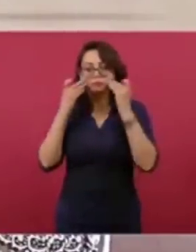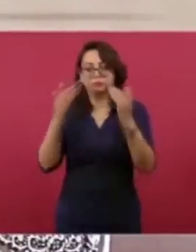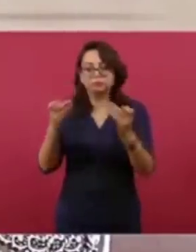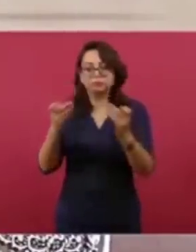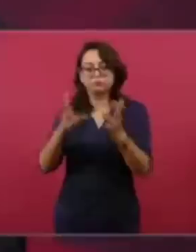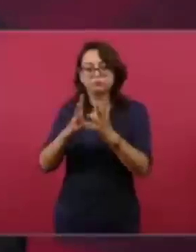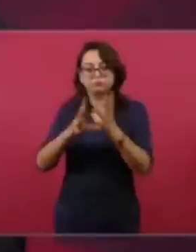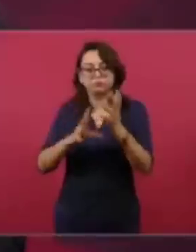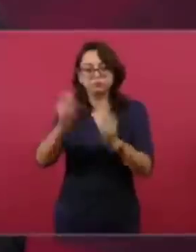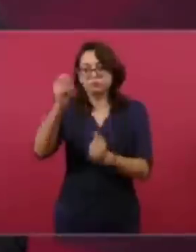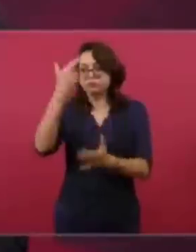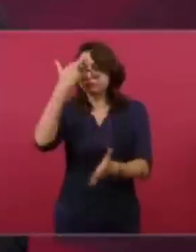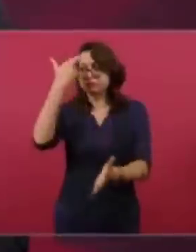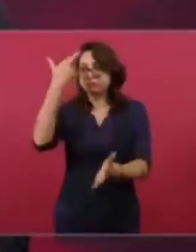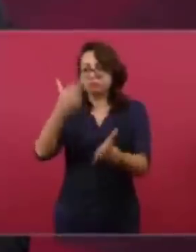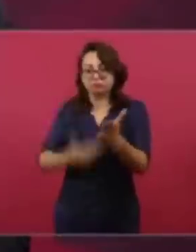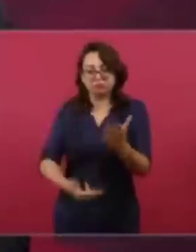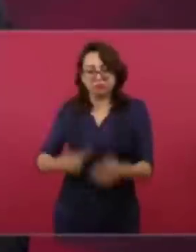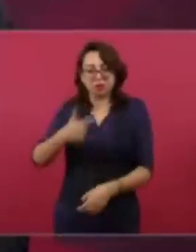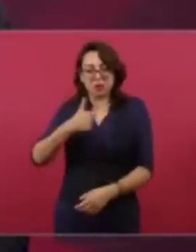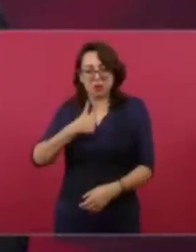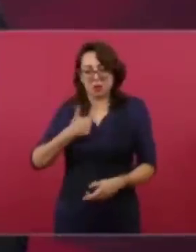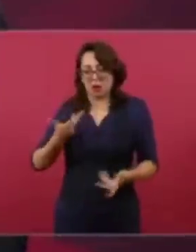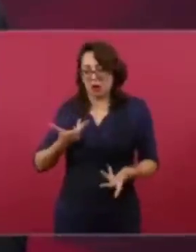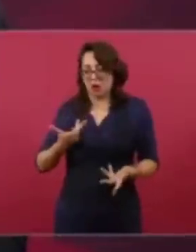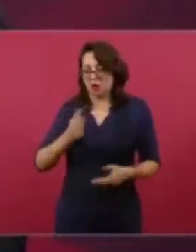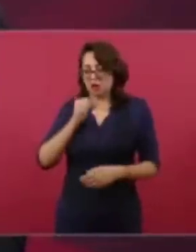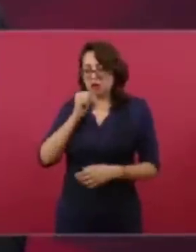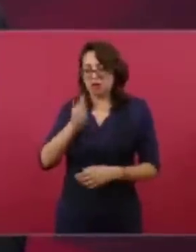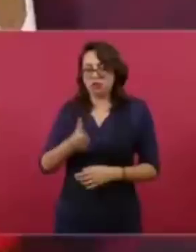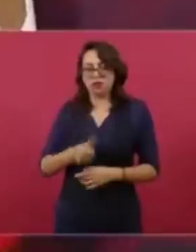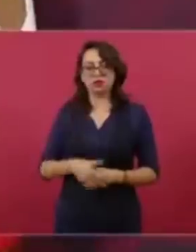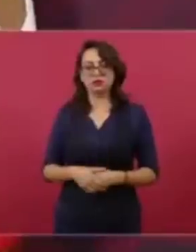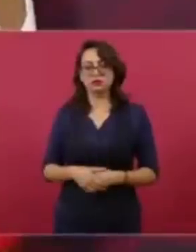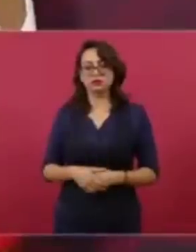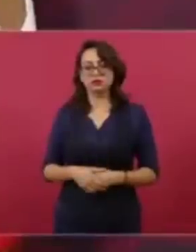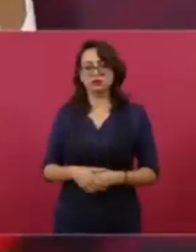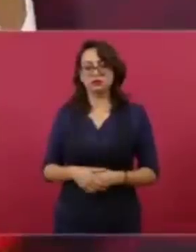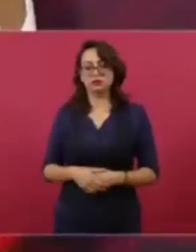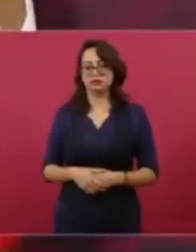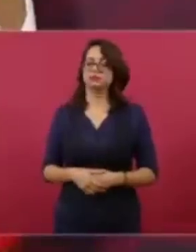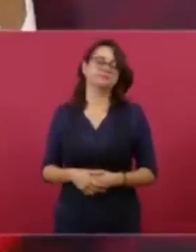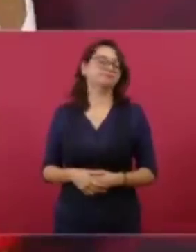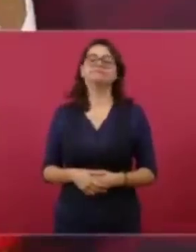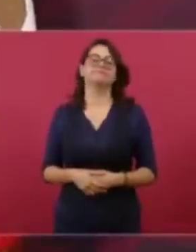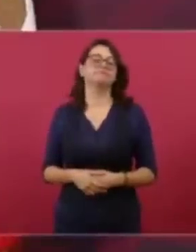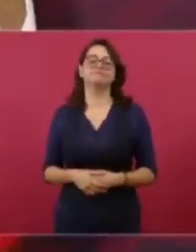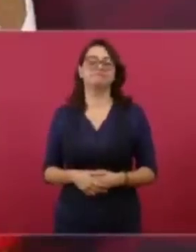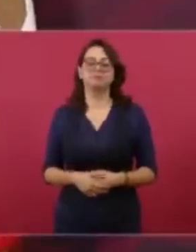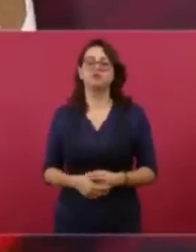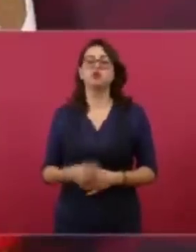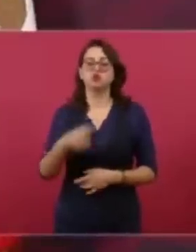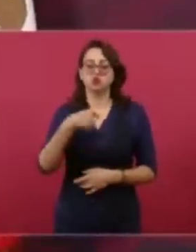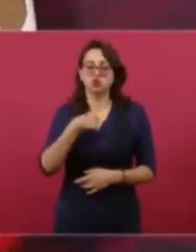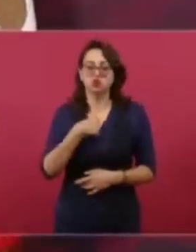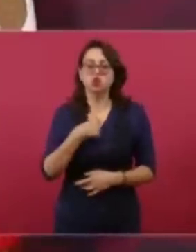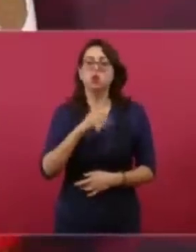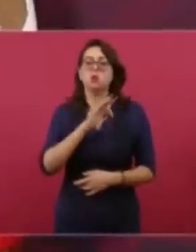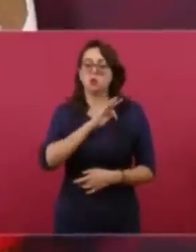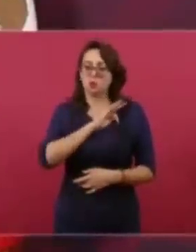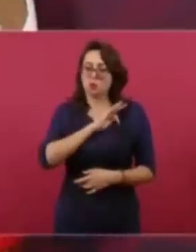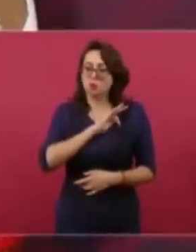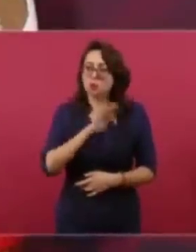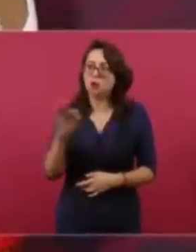Que quede constancia de que hicimos todo lo que legalmente